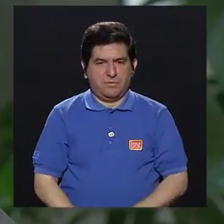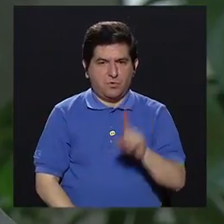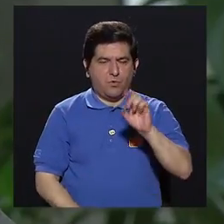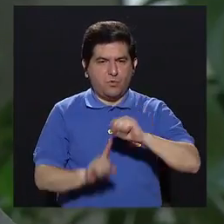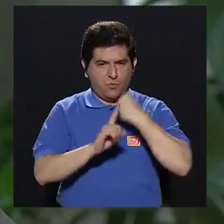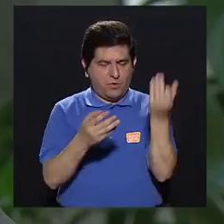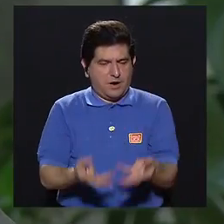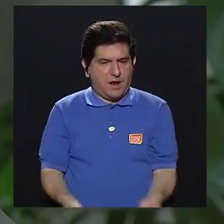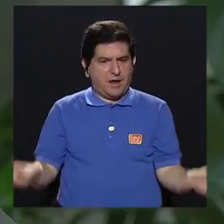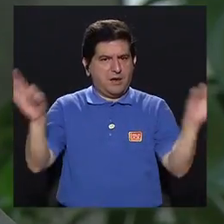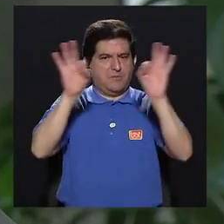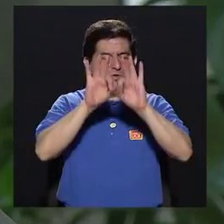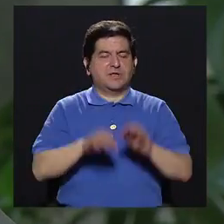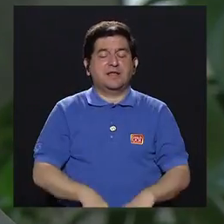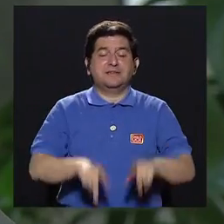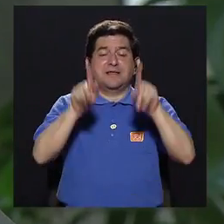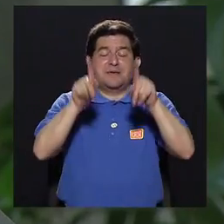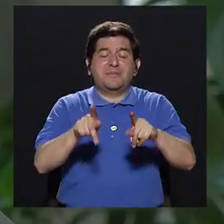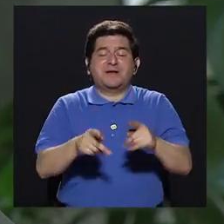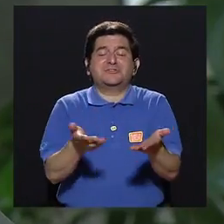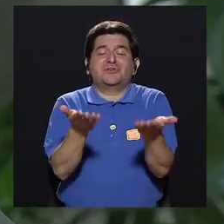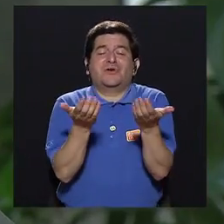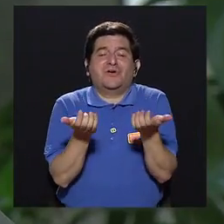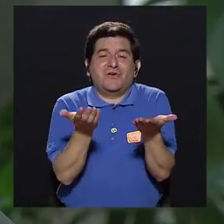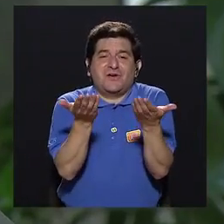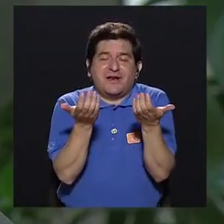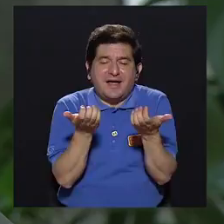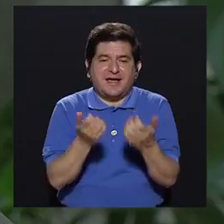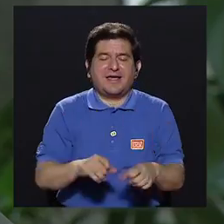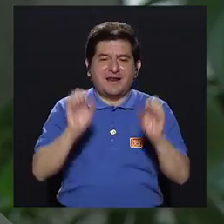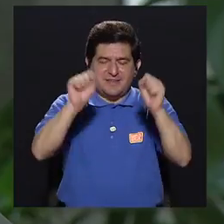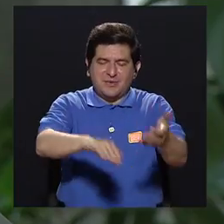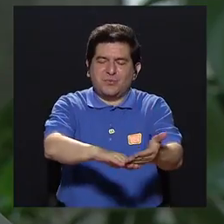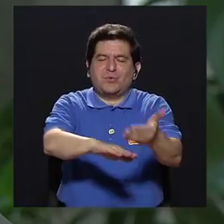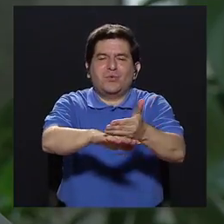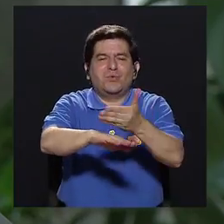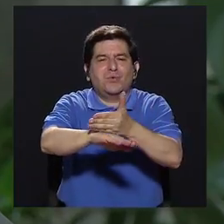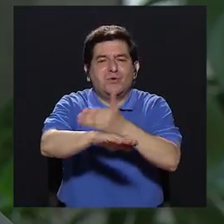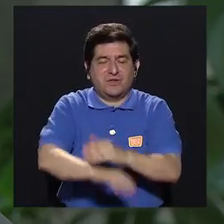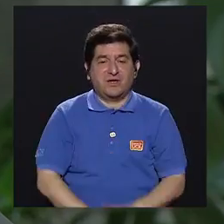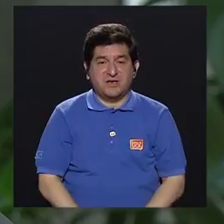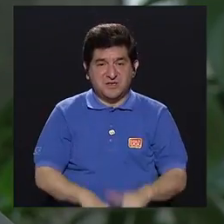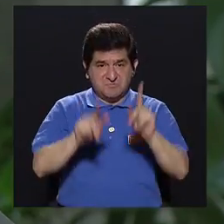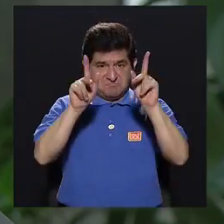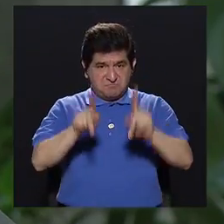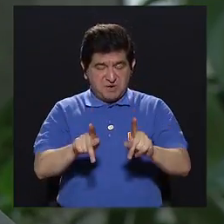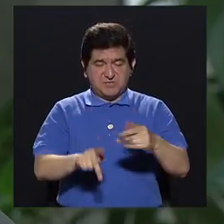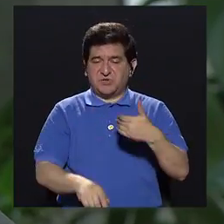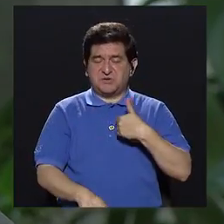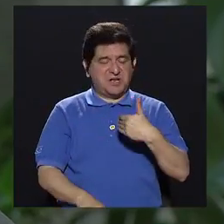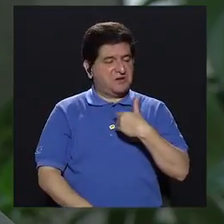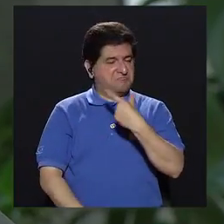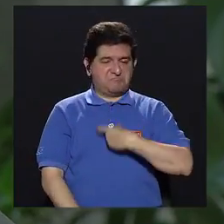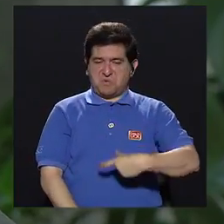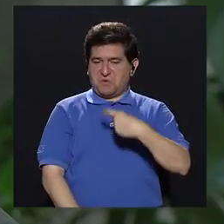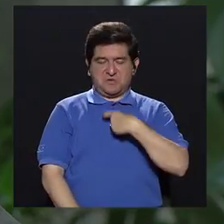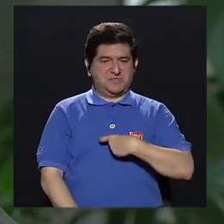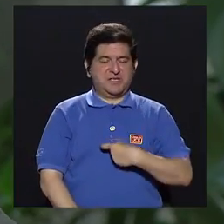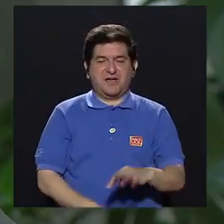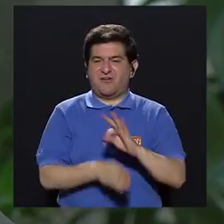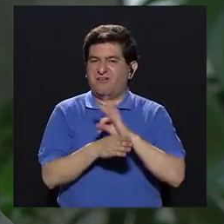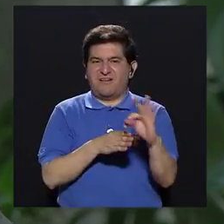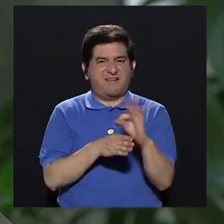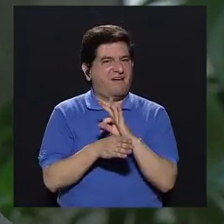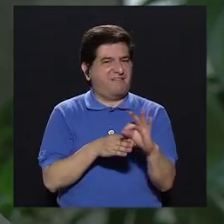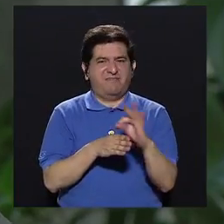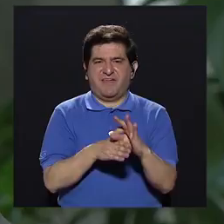factor muy importante, que es el deseo de la persona de poder salir adelante. porque si la persona no tiene ese deseo, la